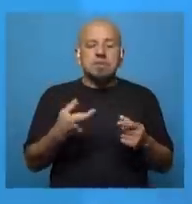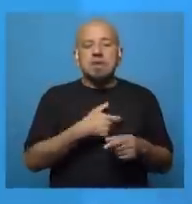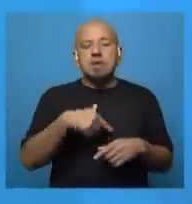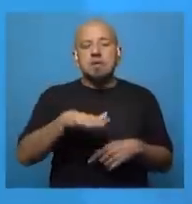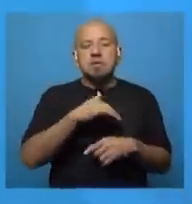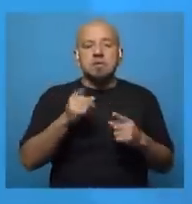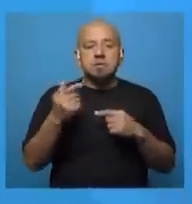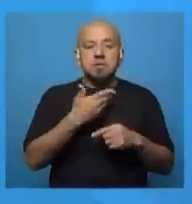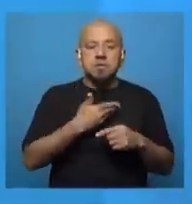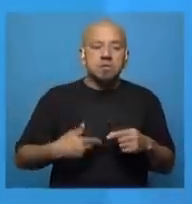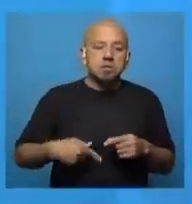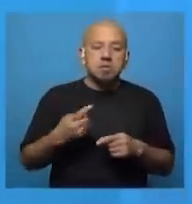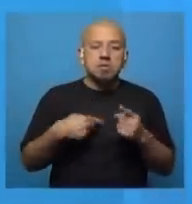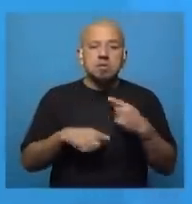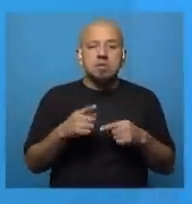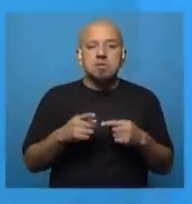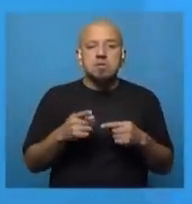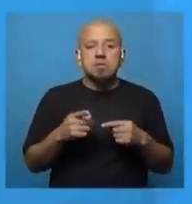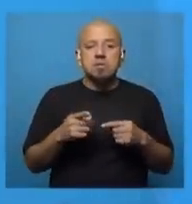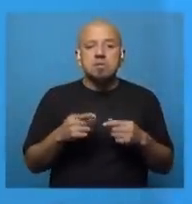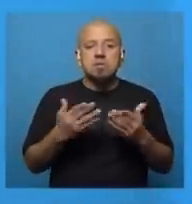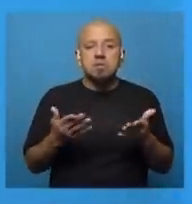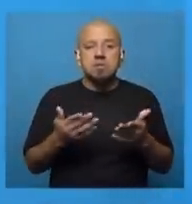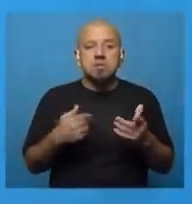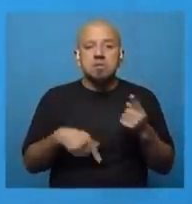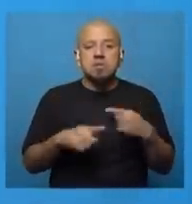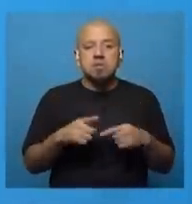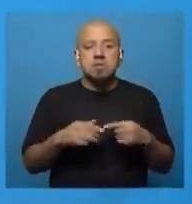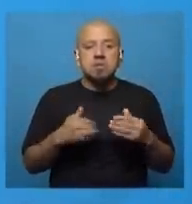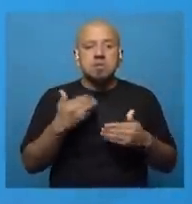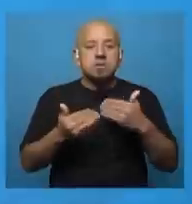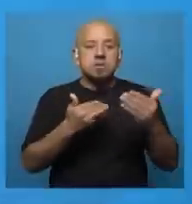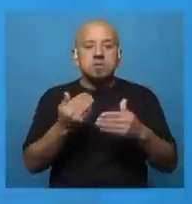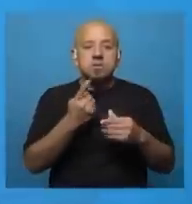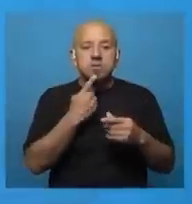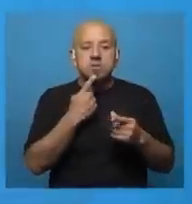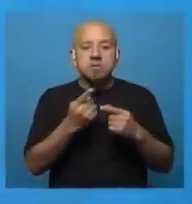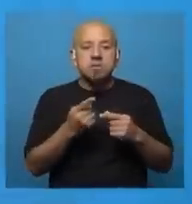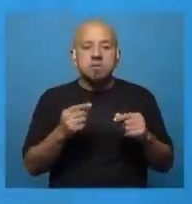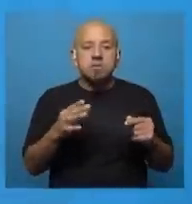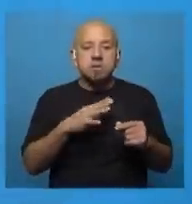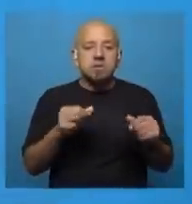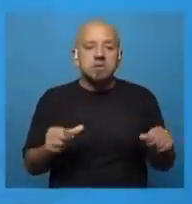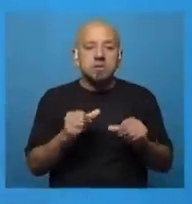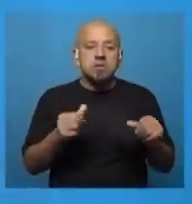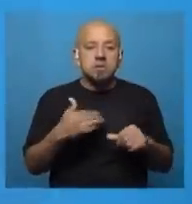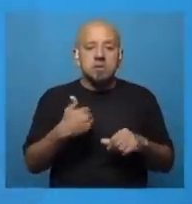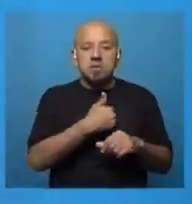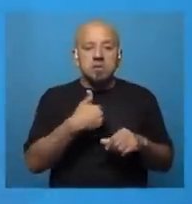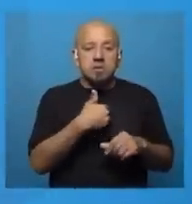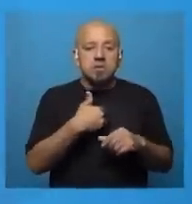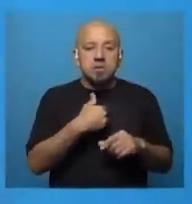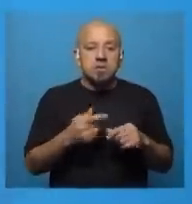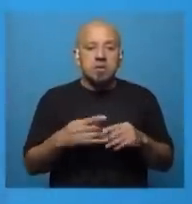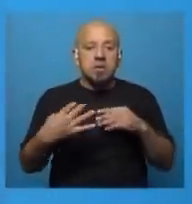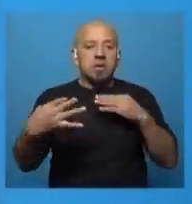sociedad sobre sobre el gobierno o sea que no es que esto se haga para perfilar políticamente nada esto Hay que hacerlo porque nuestro rol como